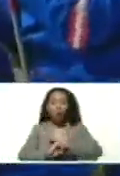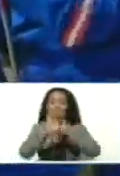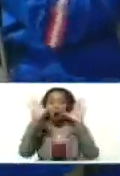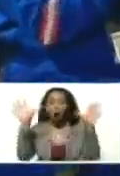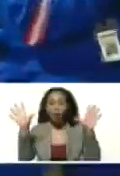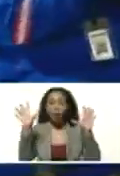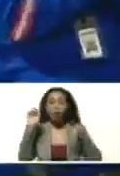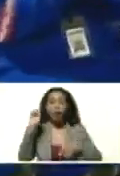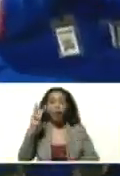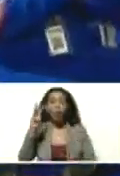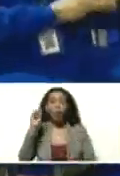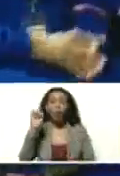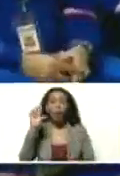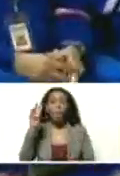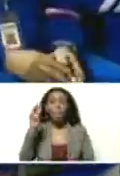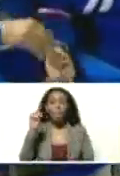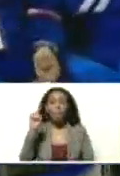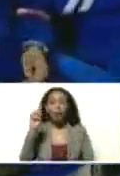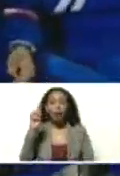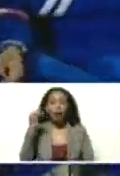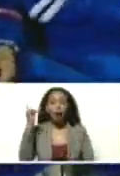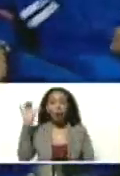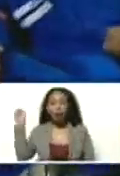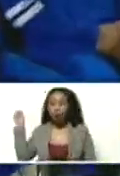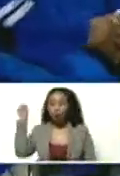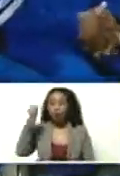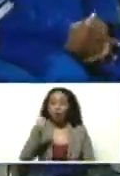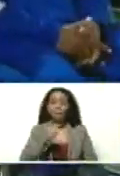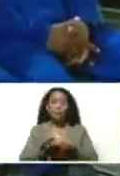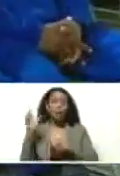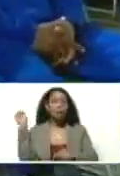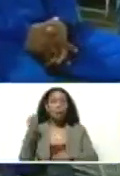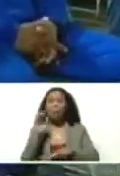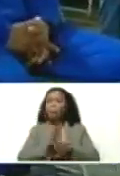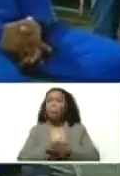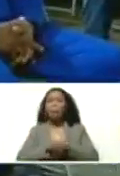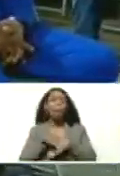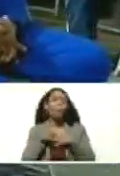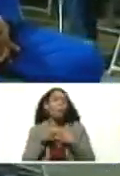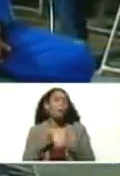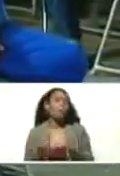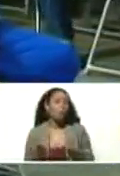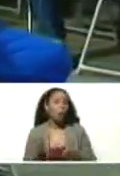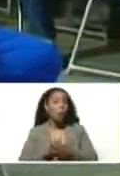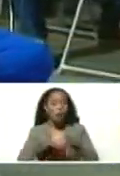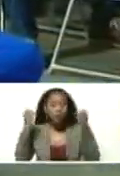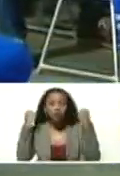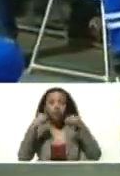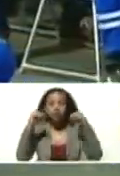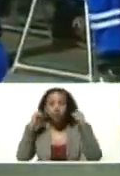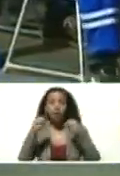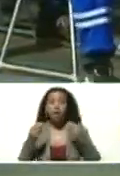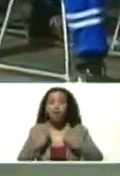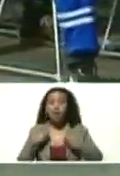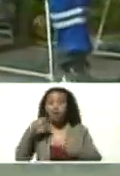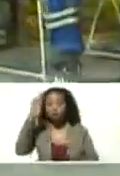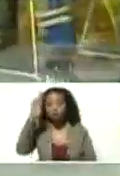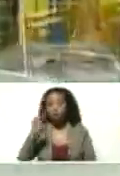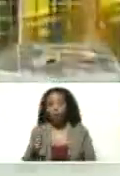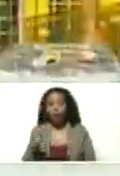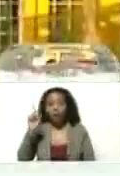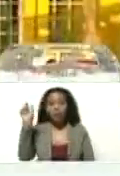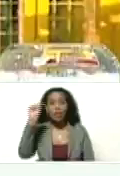que Wilmer lo trae. ¿Pero lo trae por qué? Porque lo practica y lo vive todos los días en